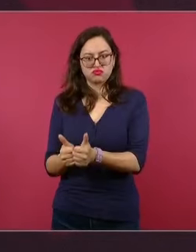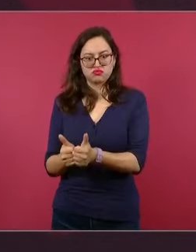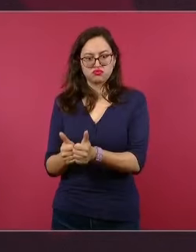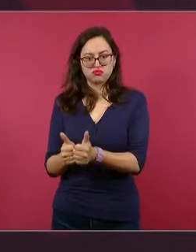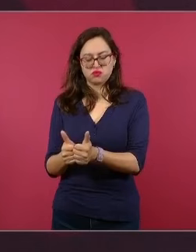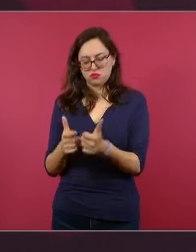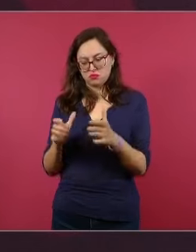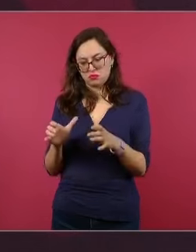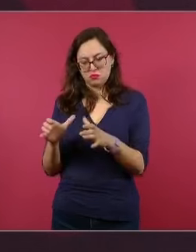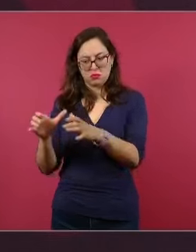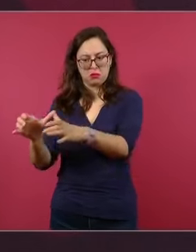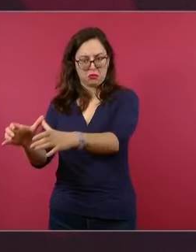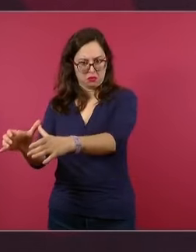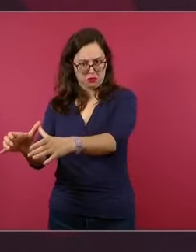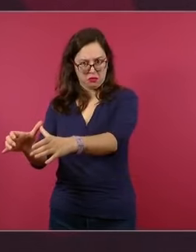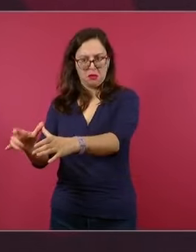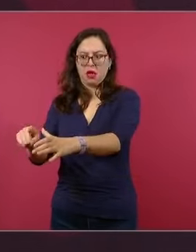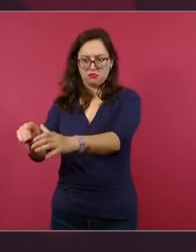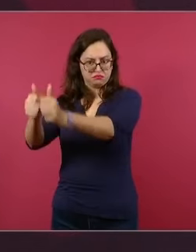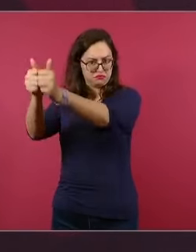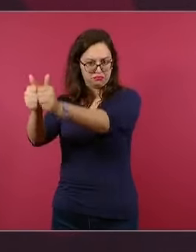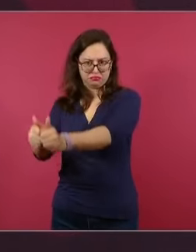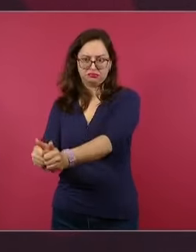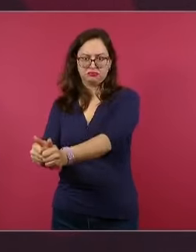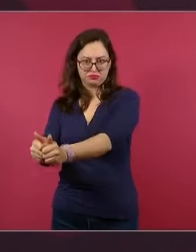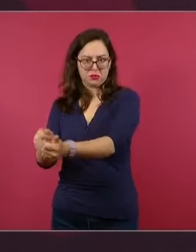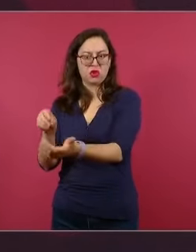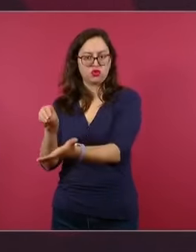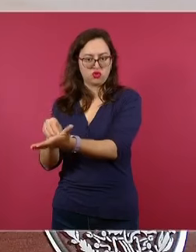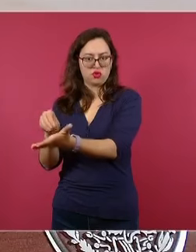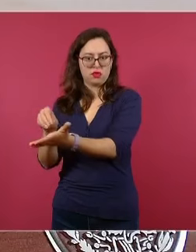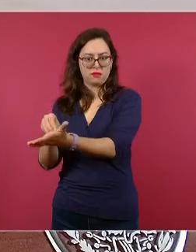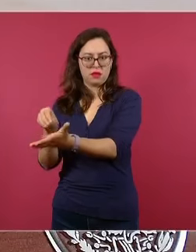este agrupamiento